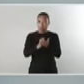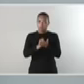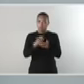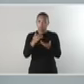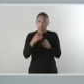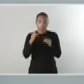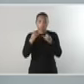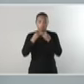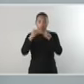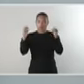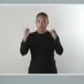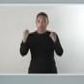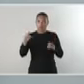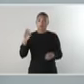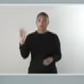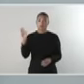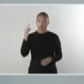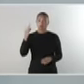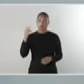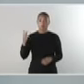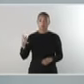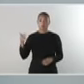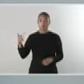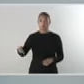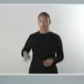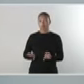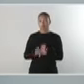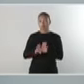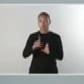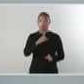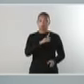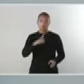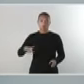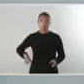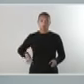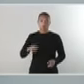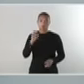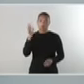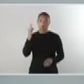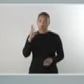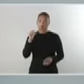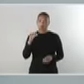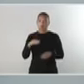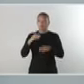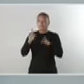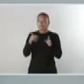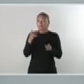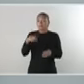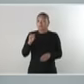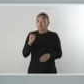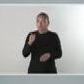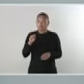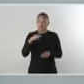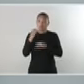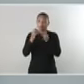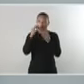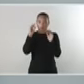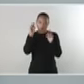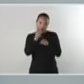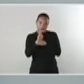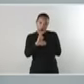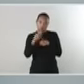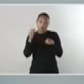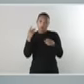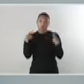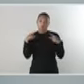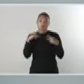ejecutivo y su propuesta para dirigirla será constituida por organismos de la sociedad civil sistema integral de